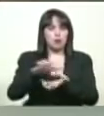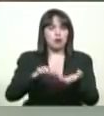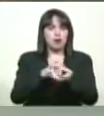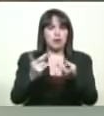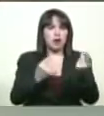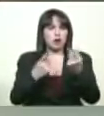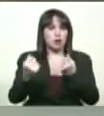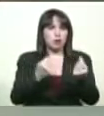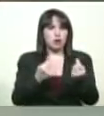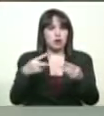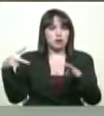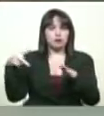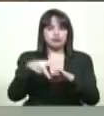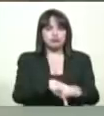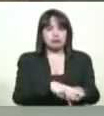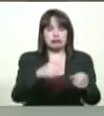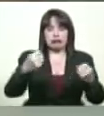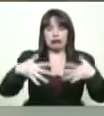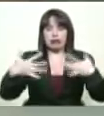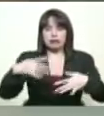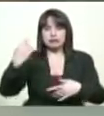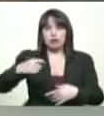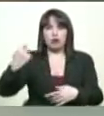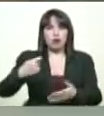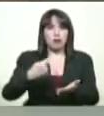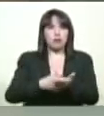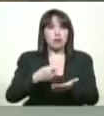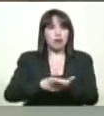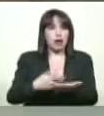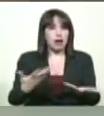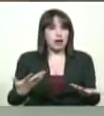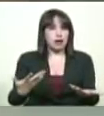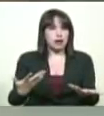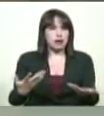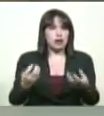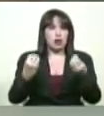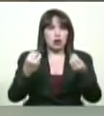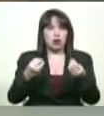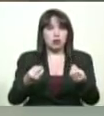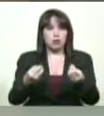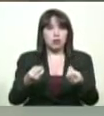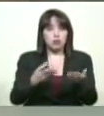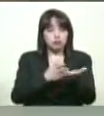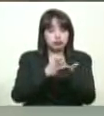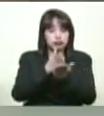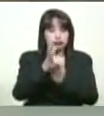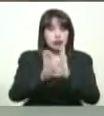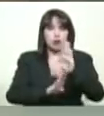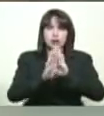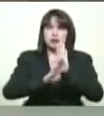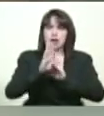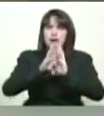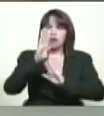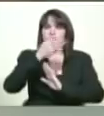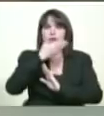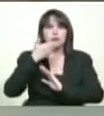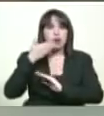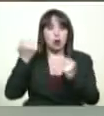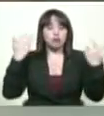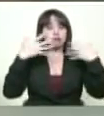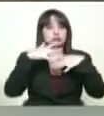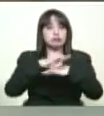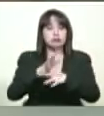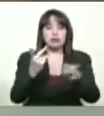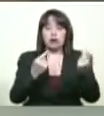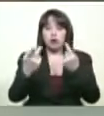inflación vencer la especulación y retomar el camino del crecimiento integrado